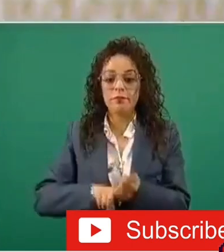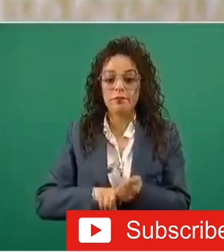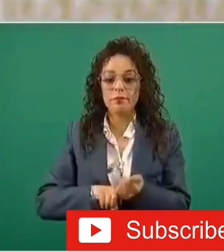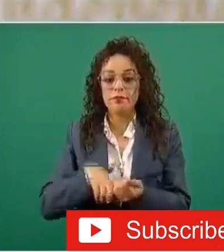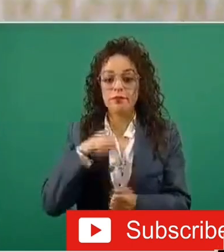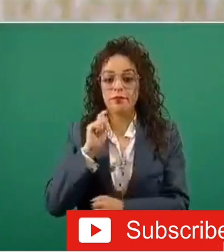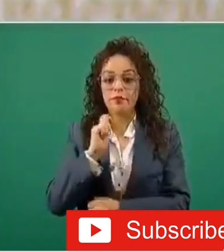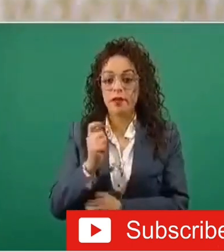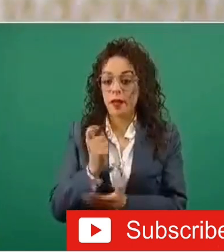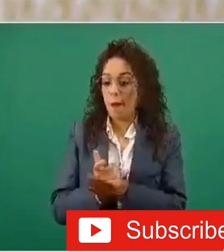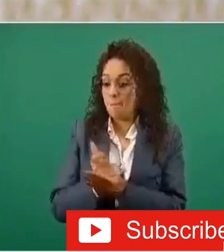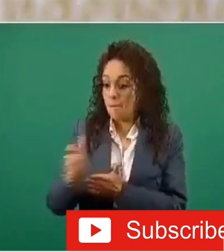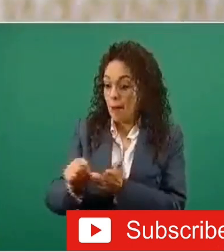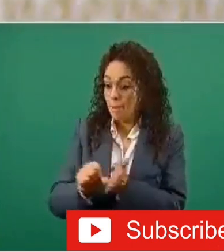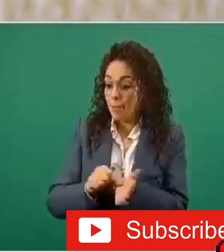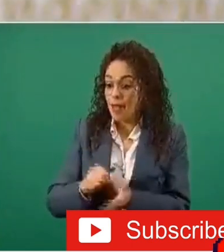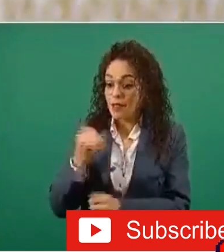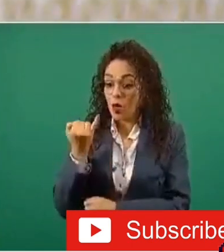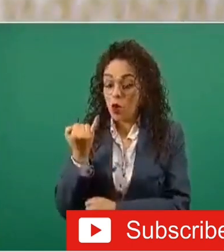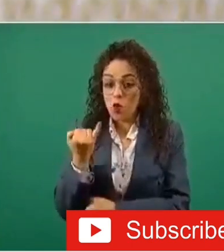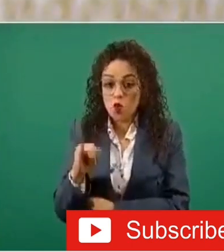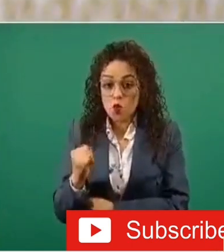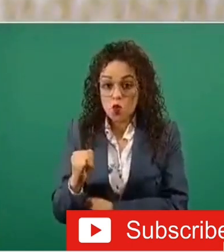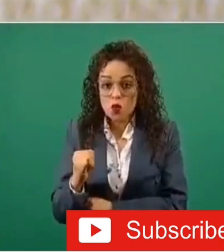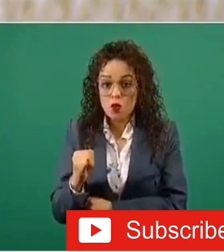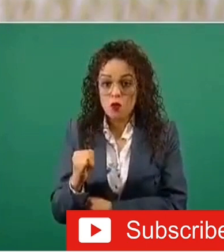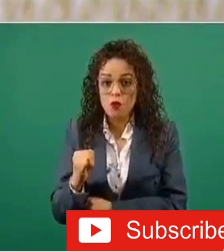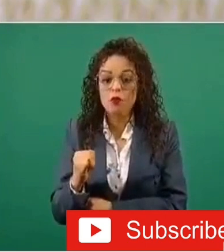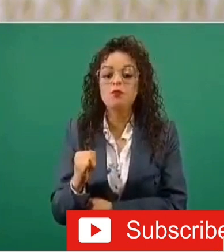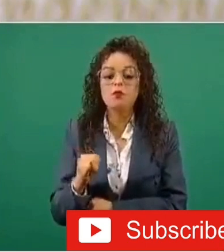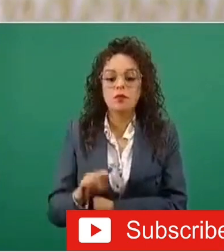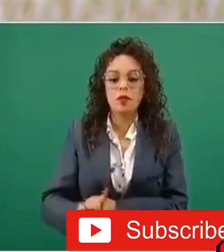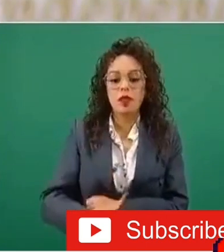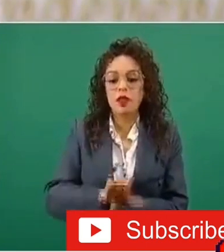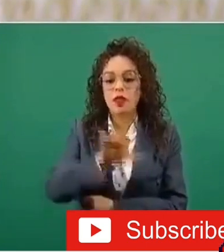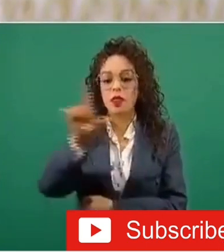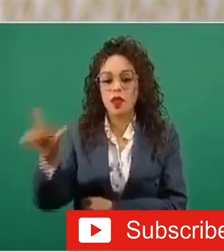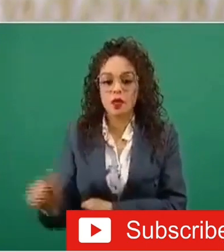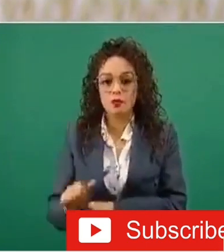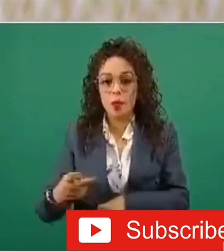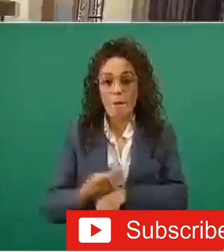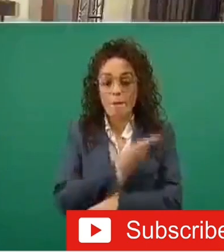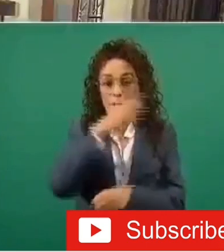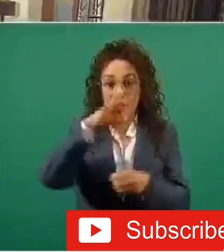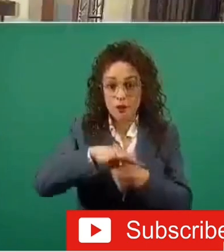las últimas novedades. Y bueno, déjame saber tu opinión aquí abajo en la caja de los comentarios y